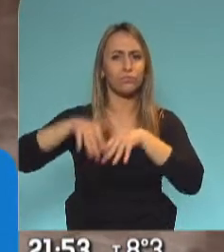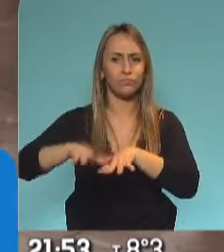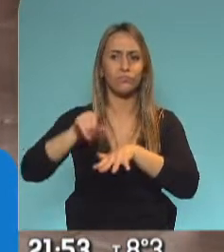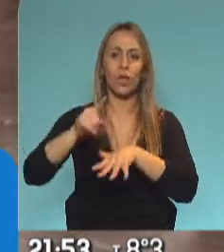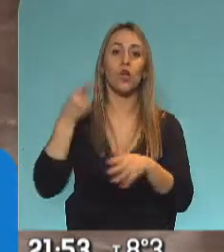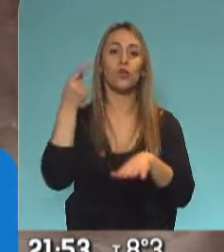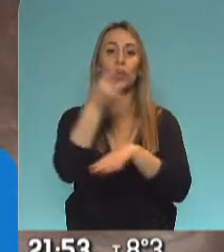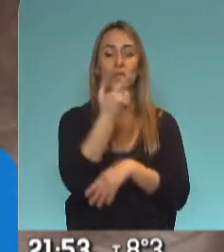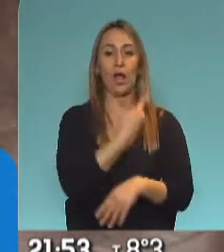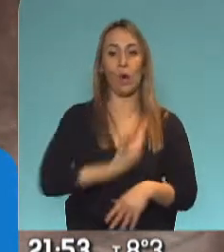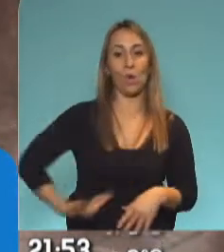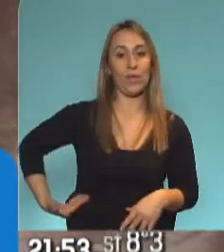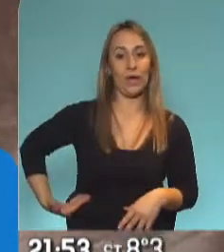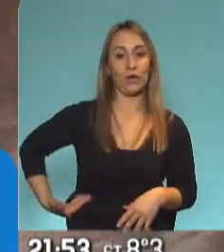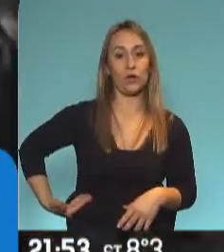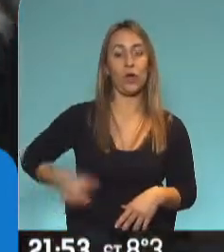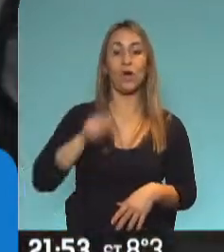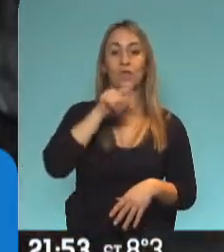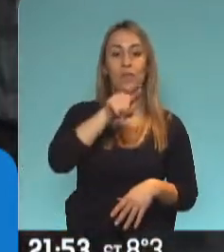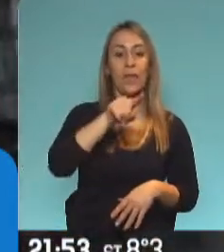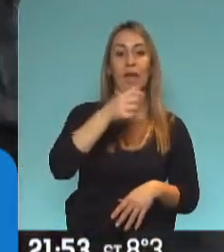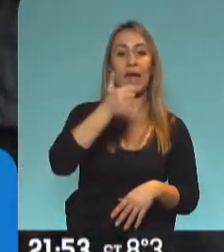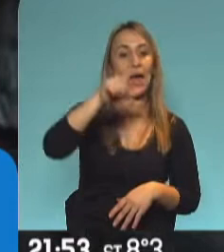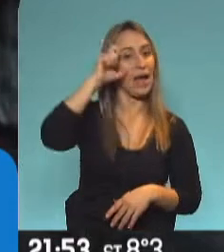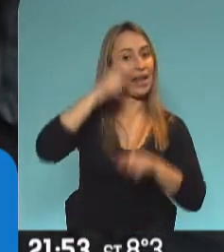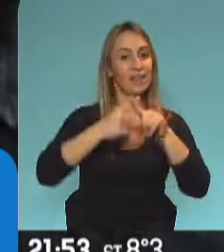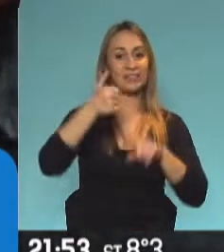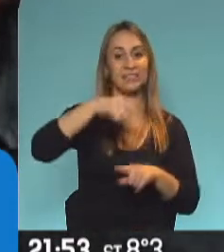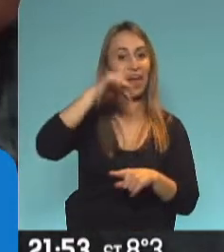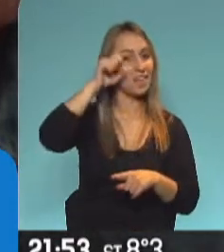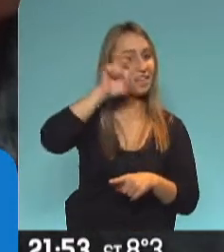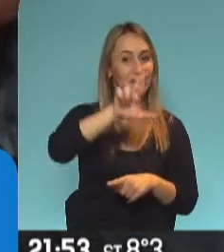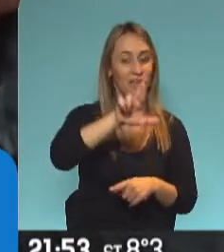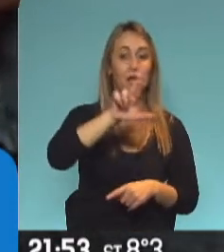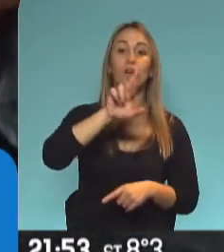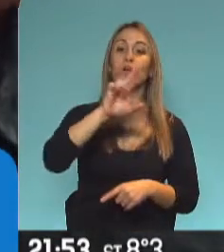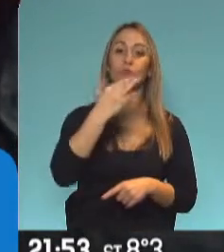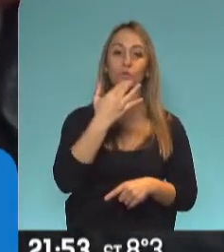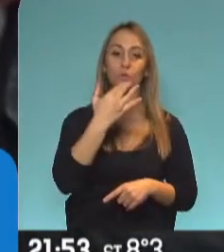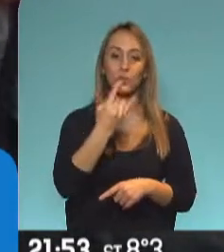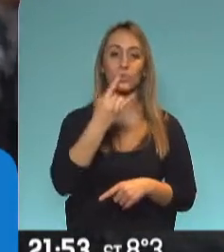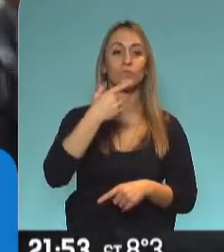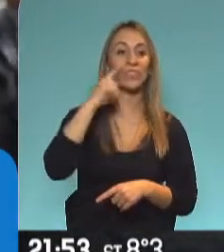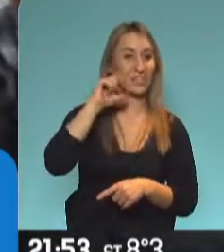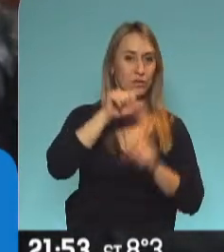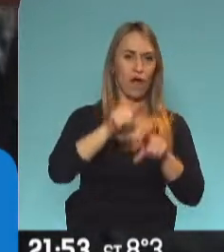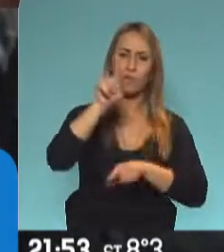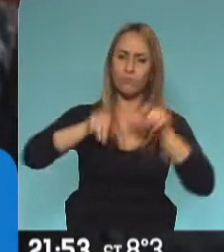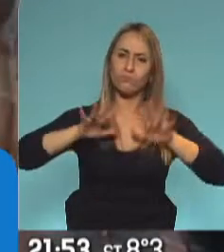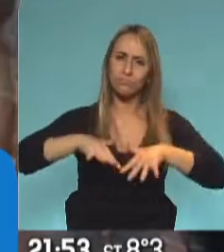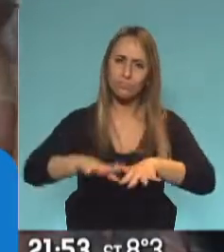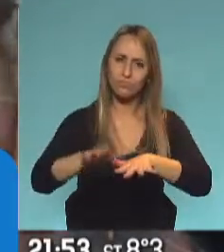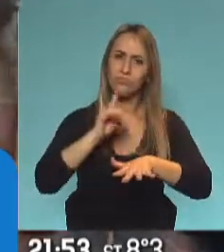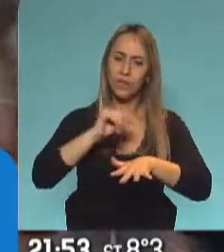del gobierno de Alexander Lukashenko. Algunos la definen como la mayor protesta de este país desde